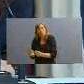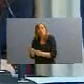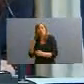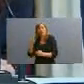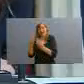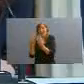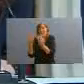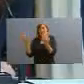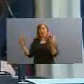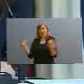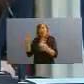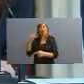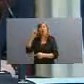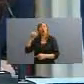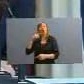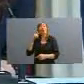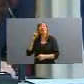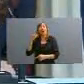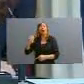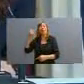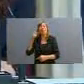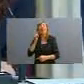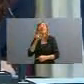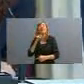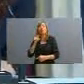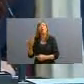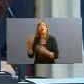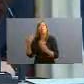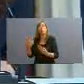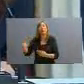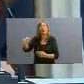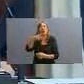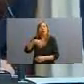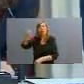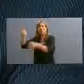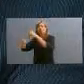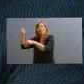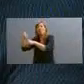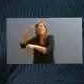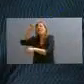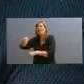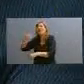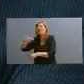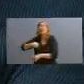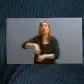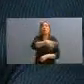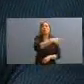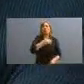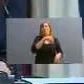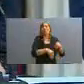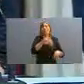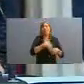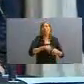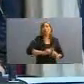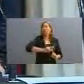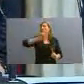los miembros del Consejo de la Magistratura sean elegidos por el pueblo, o sea, tengan elegidos directamente